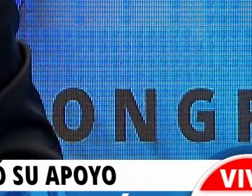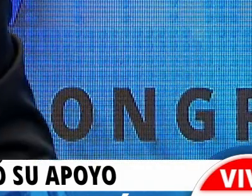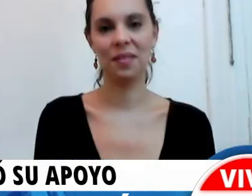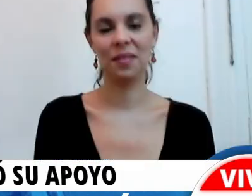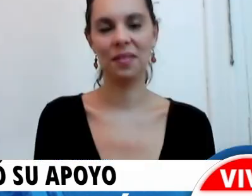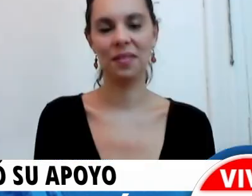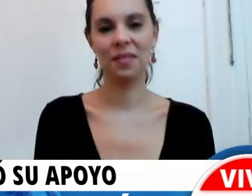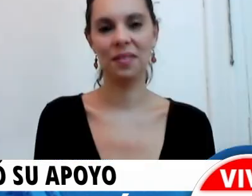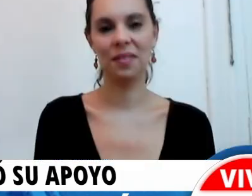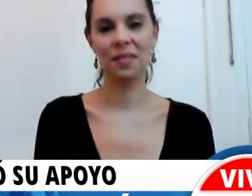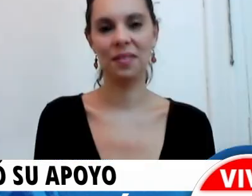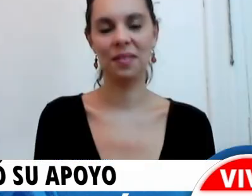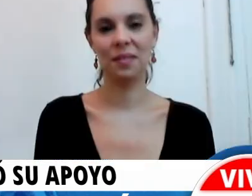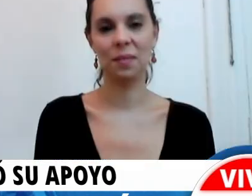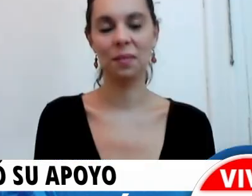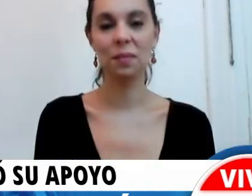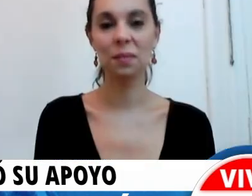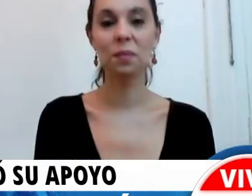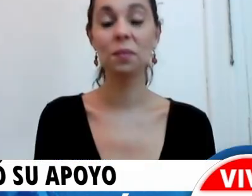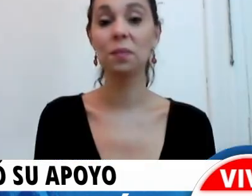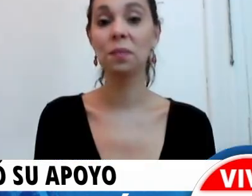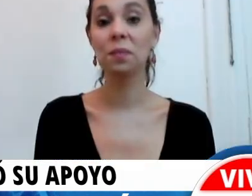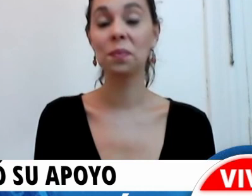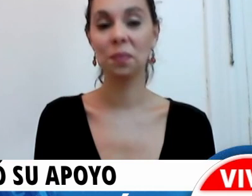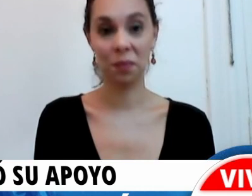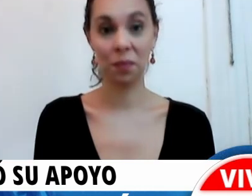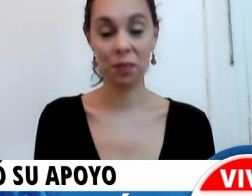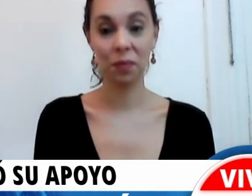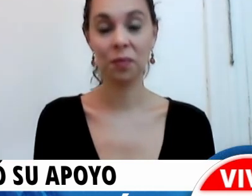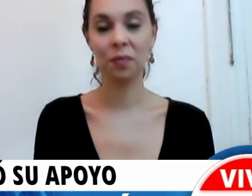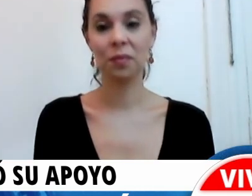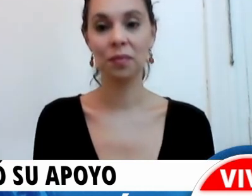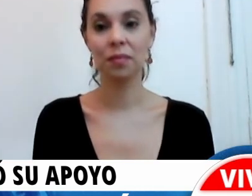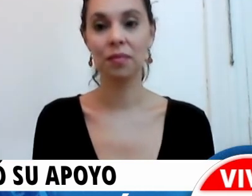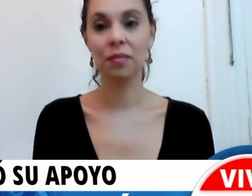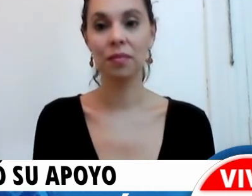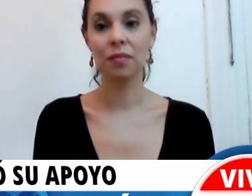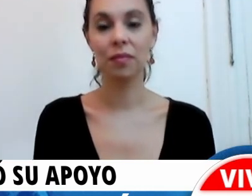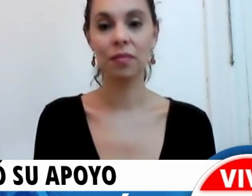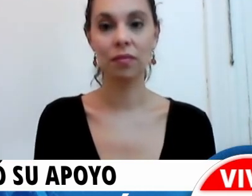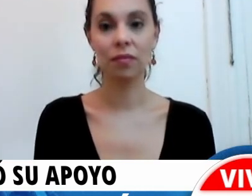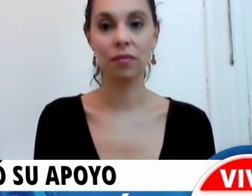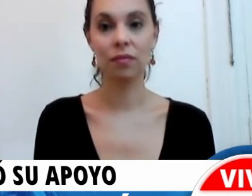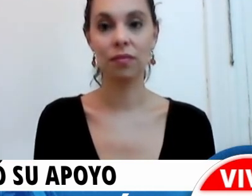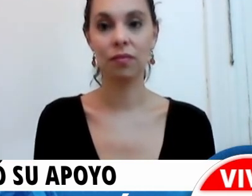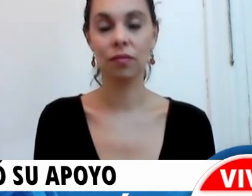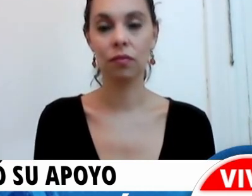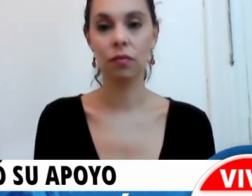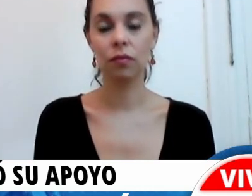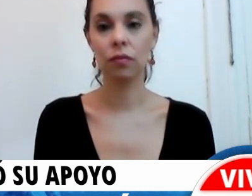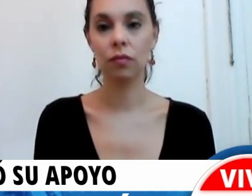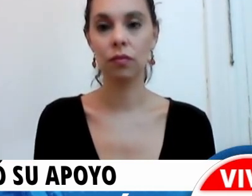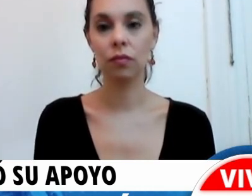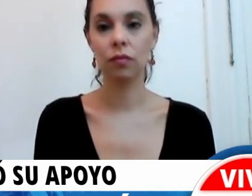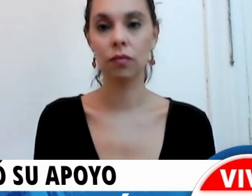hoy estábamos recorriendo desde acá con Mónica Litza, con Heller, también con Estefani, más o menos lo que era